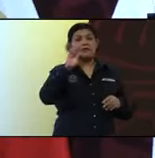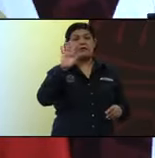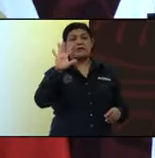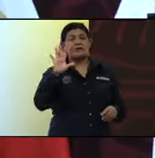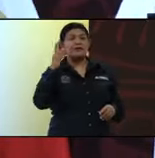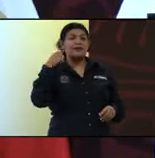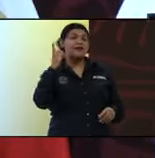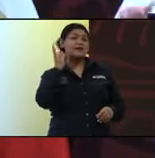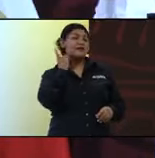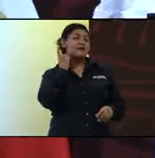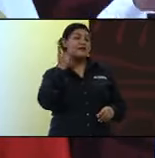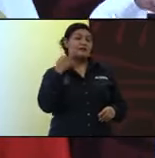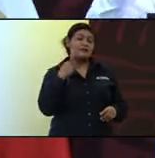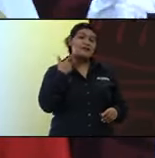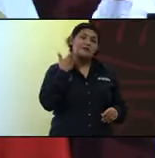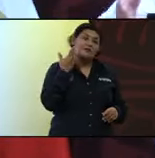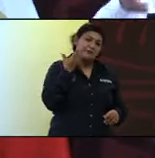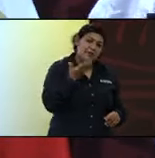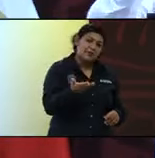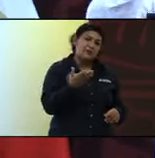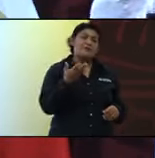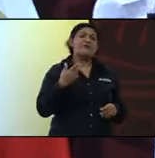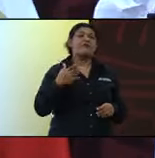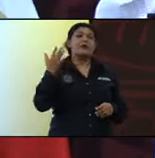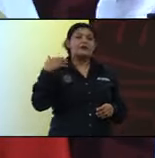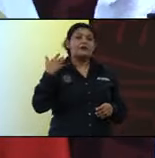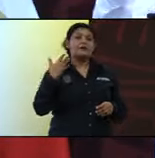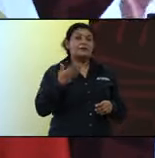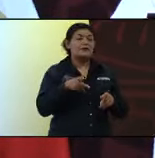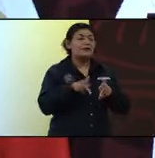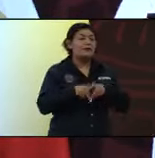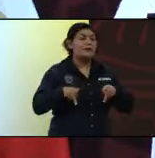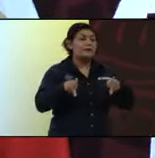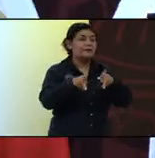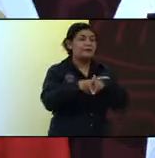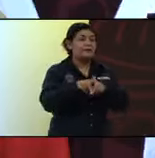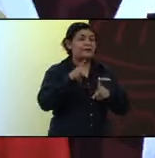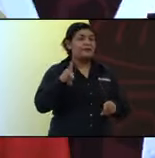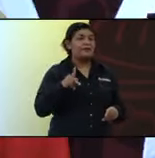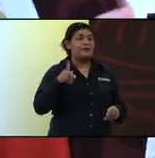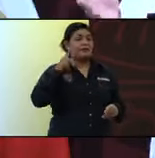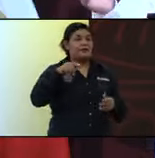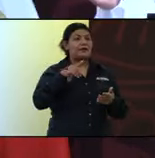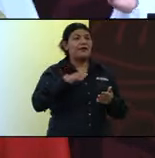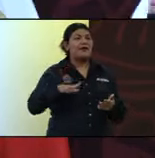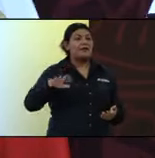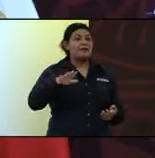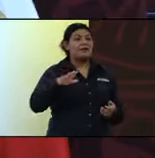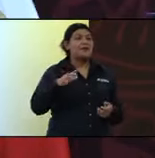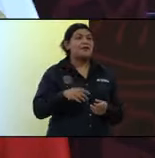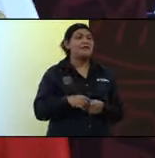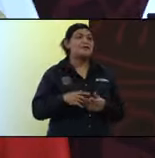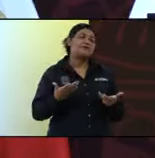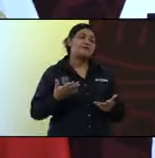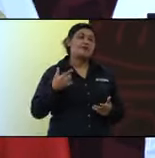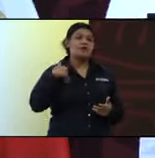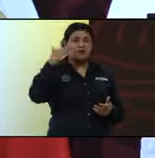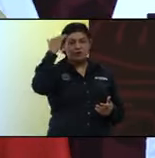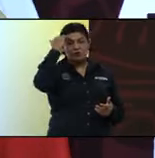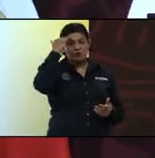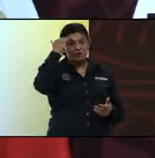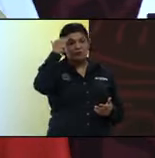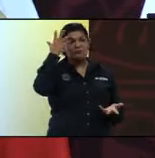desde entonces me solicitaban la gestión para la plaza pública de la colonia de Río Tamiagua. Así que pues conozco bien el